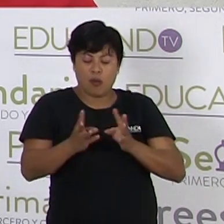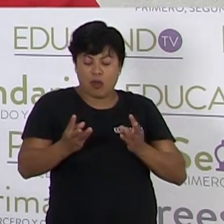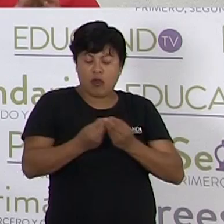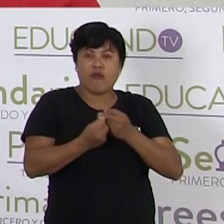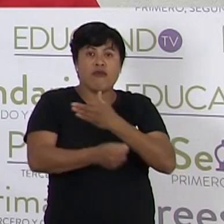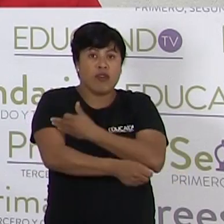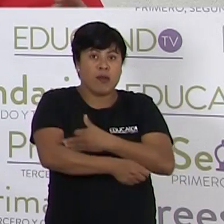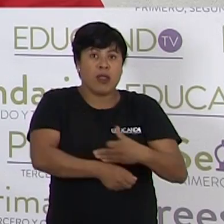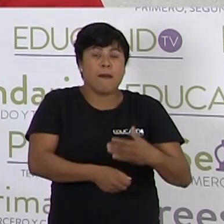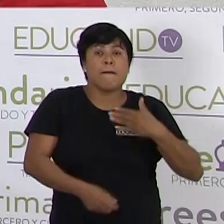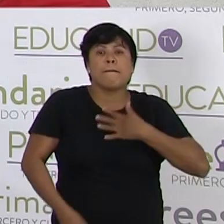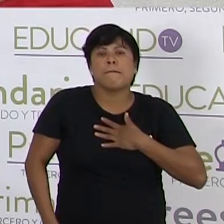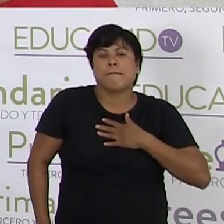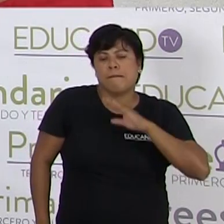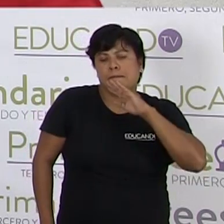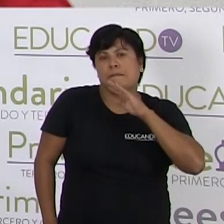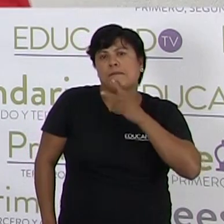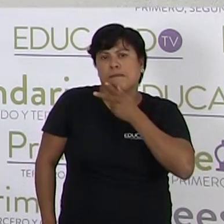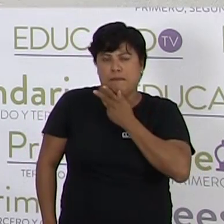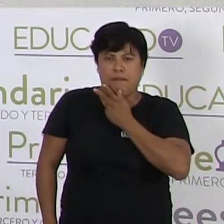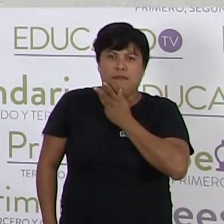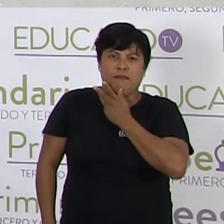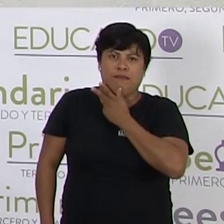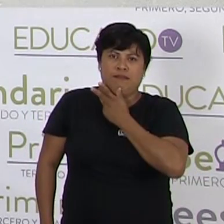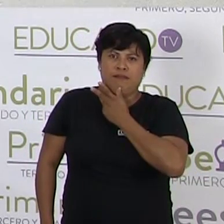familia mis padres.